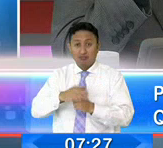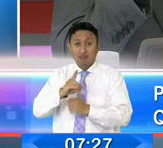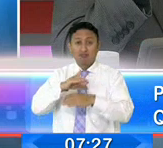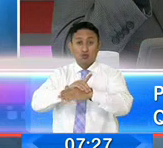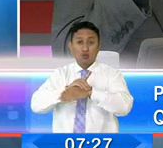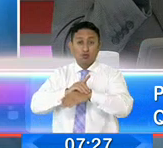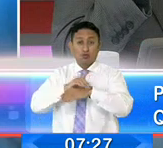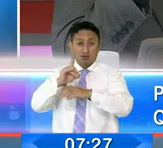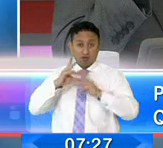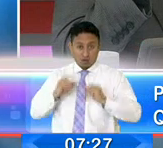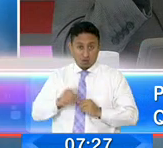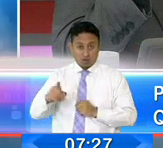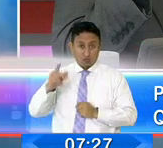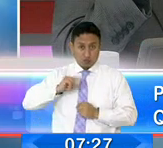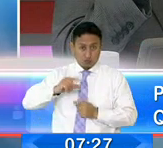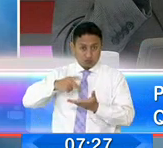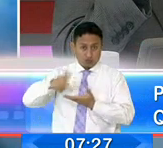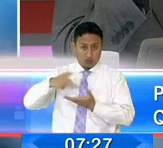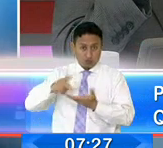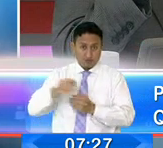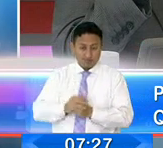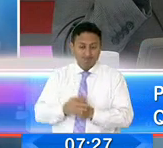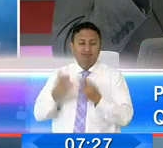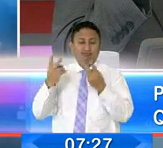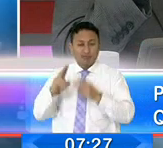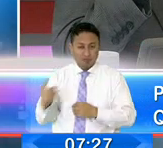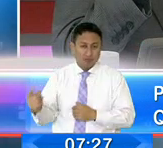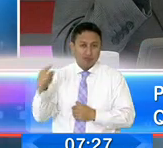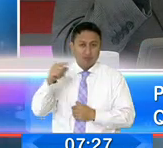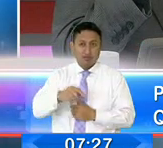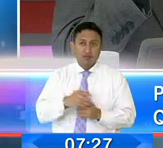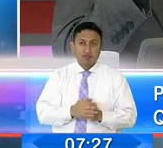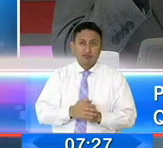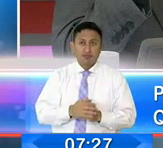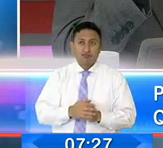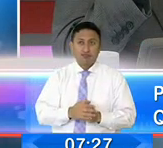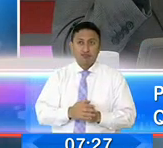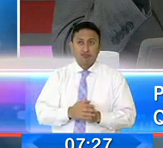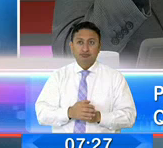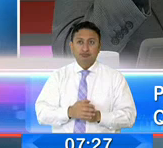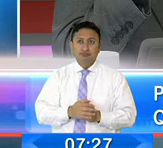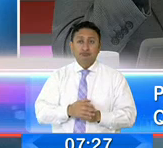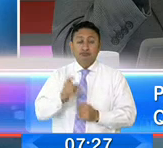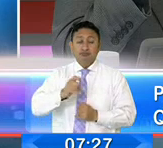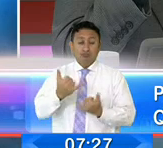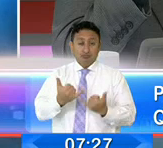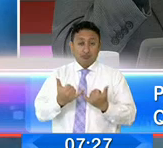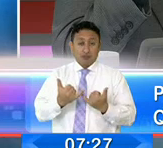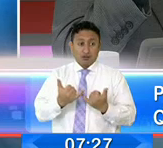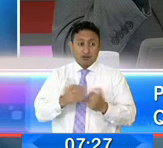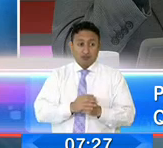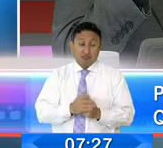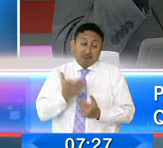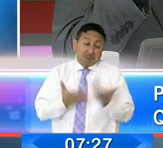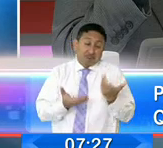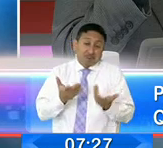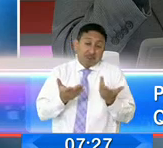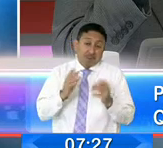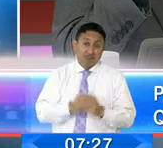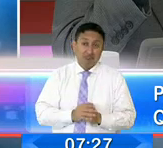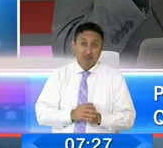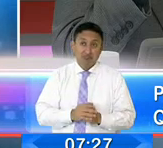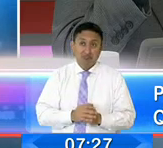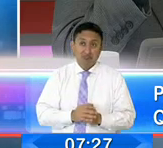al sector de la salud sus salarios y a su vez también para procurar, insisto, en estos momentos donde probablemente vayamos a